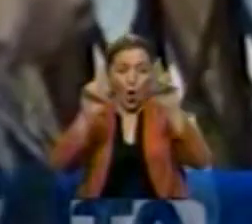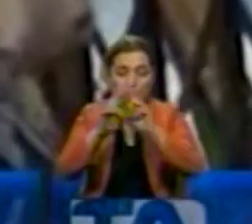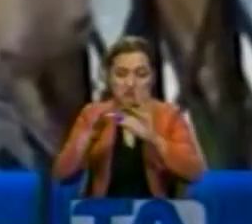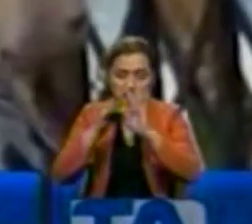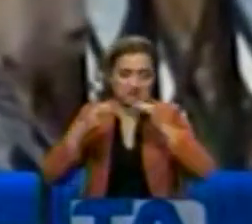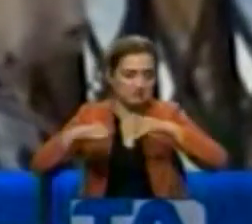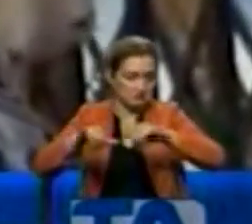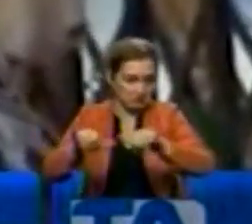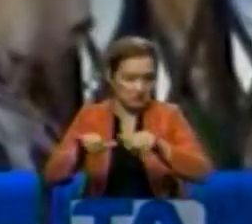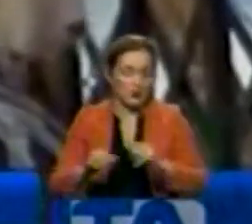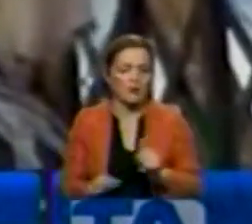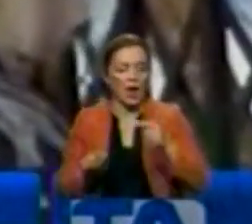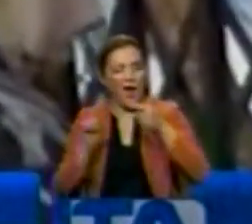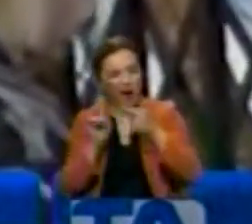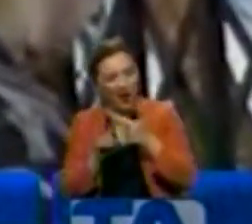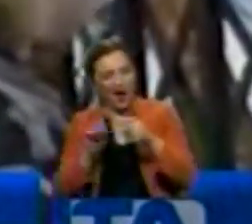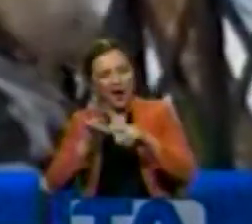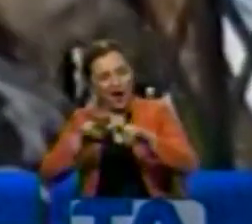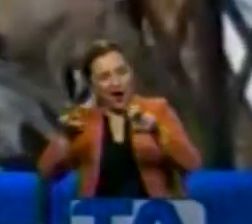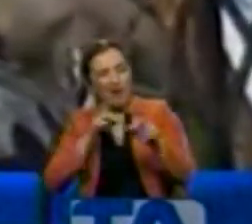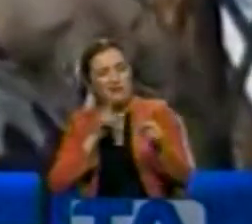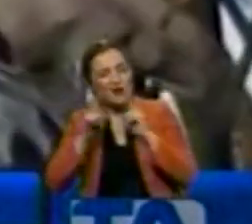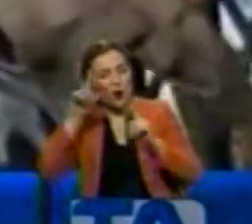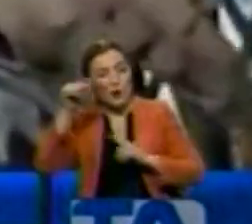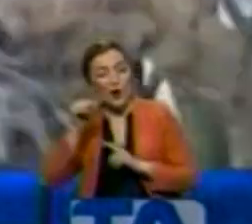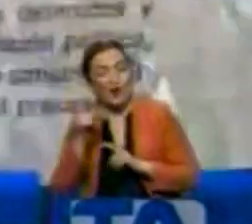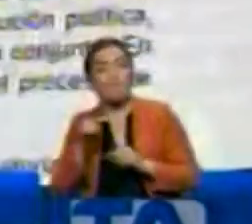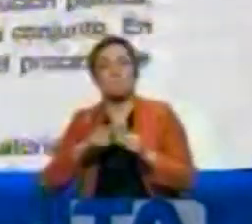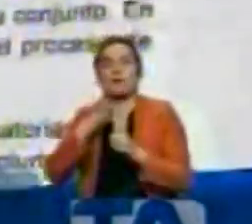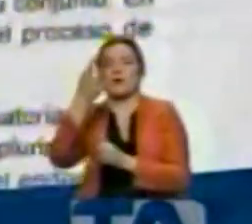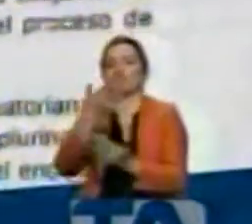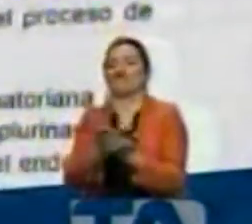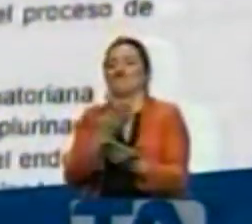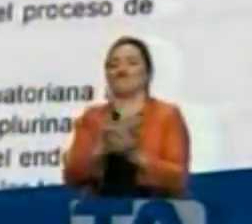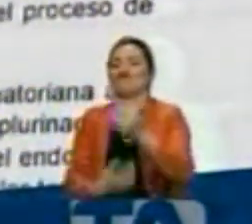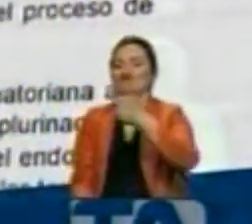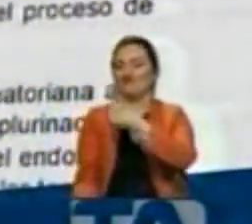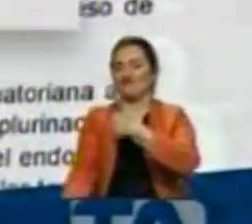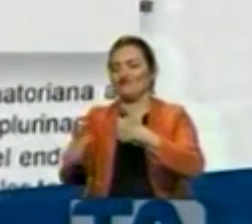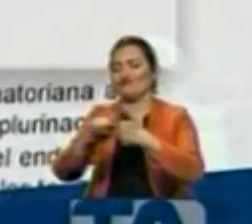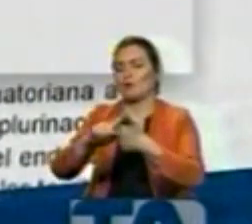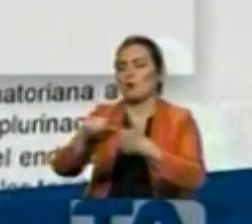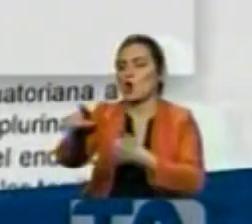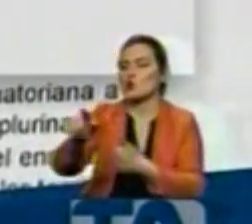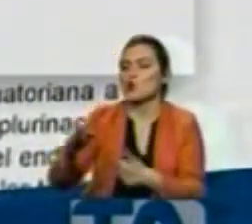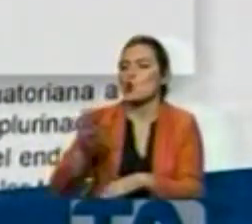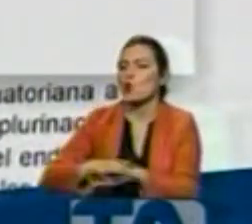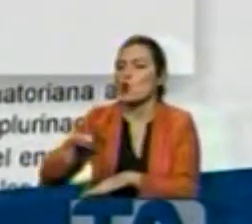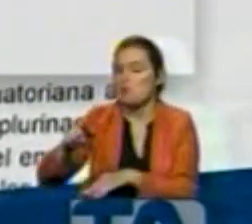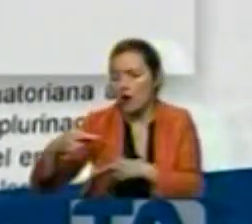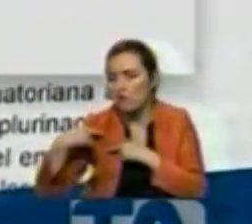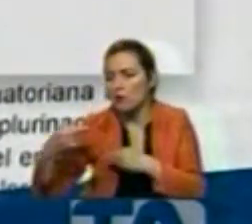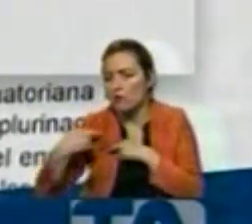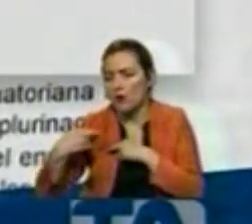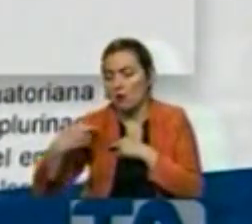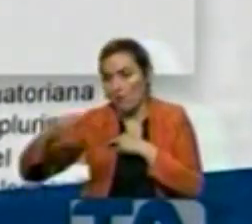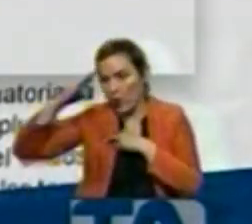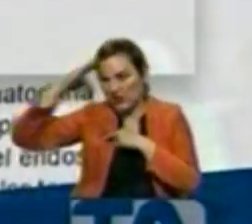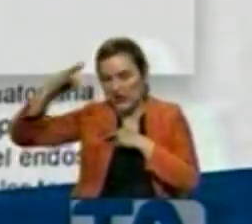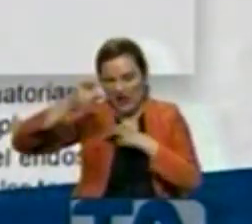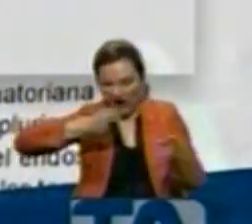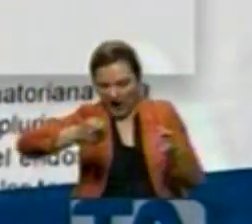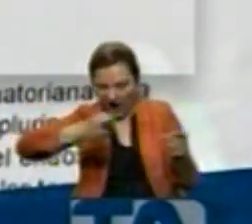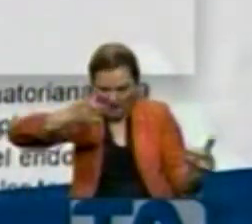continuar sentándose a la mesa con el gobierno, hacen exigencias. Le piden al gobierno que asuma la responsabilidad por el uso excesivo de la